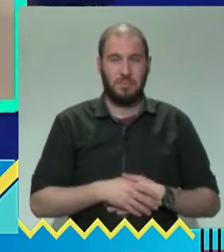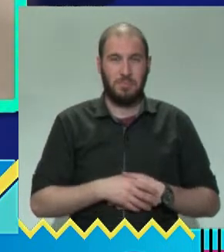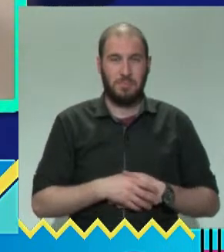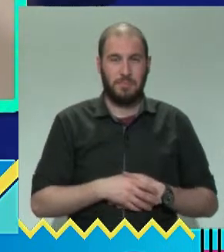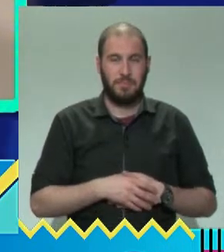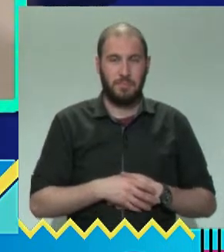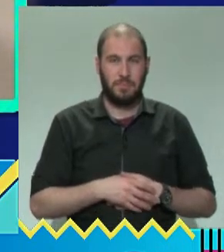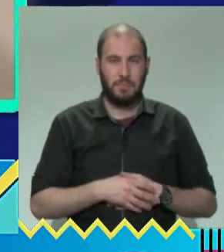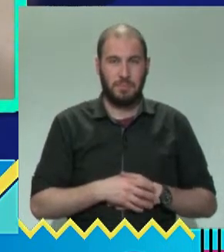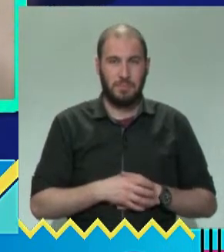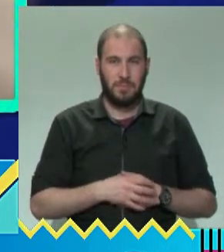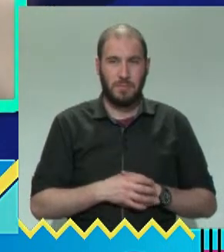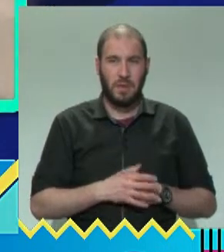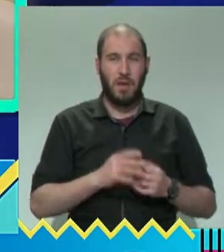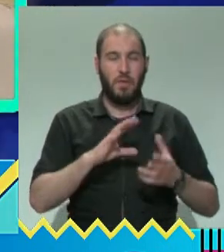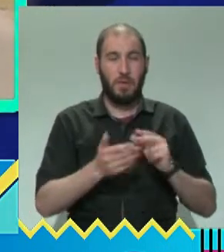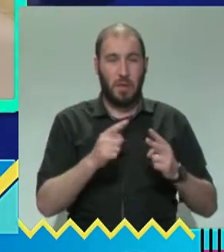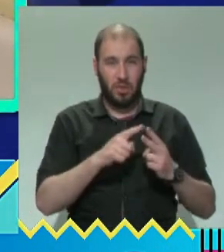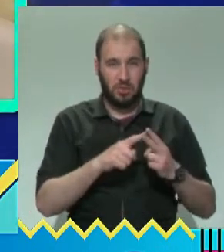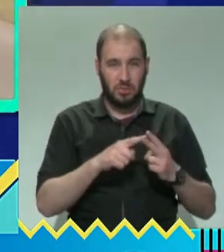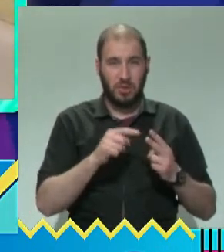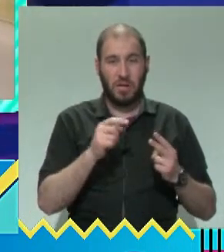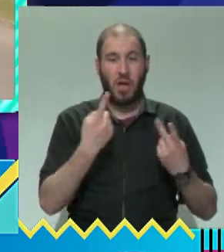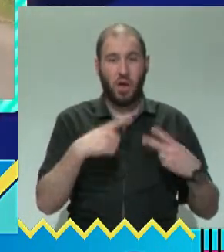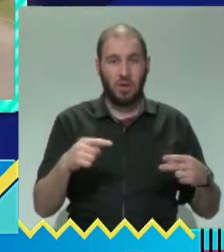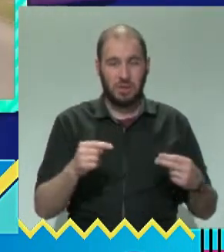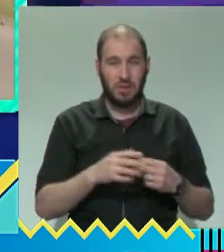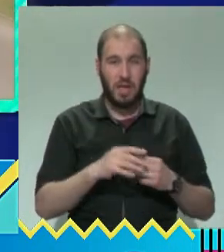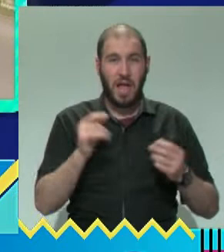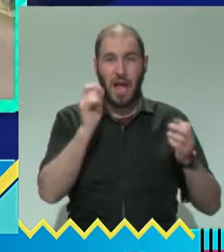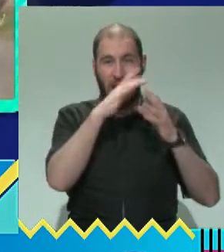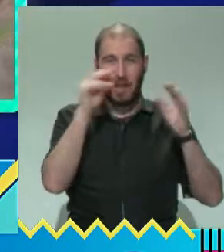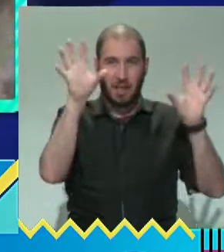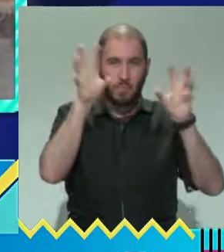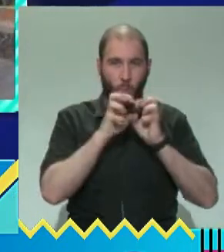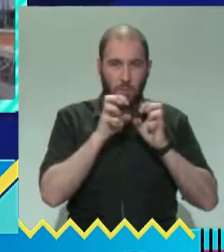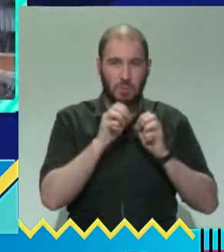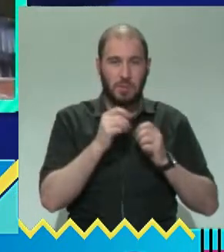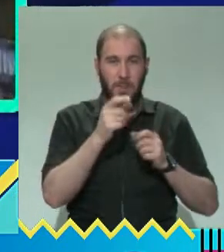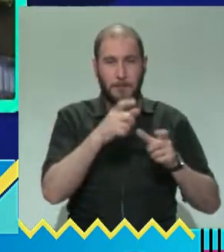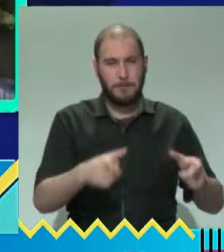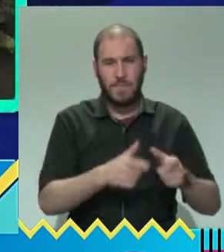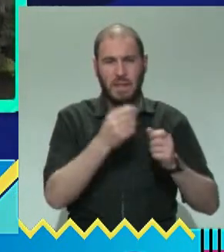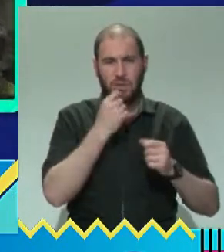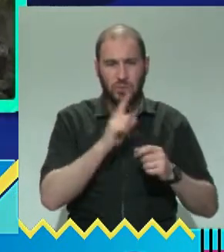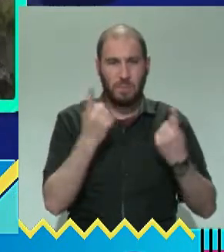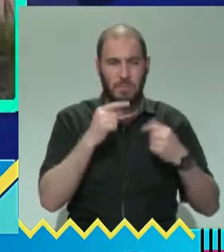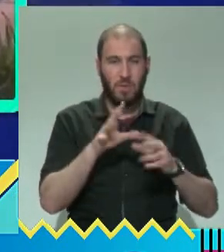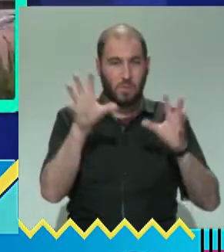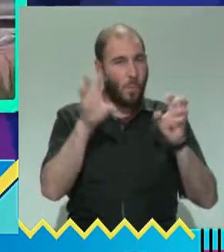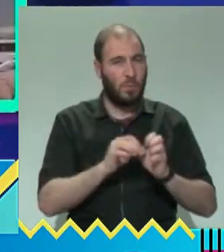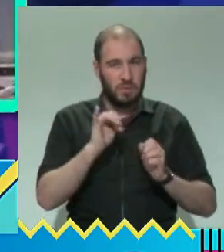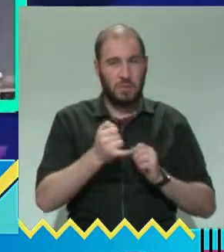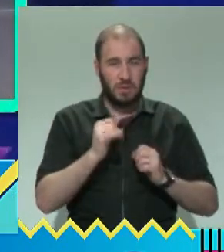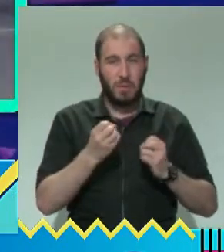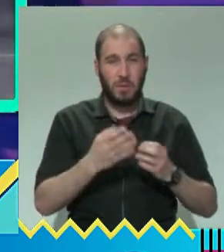De 2 formas, uno absorbiendo materiales que hay en el aire, que no le gusta a la planta, pero la absorbe indefectiblemente,